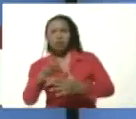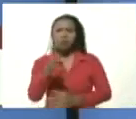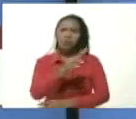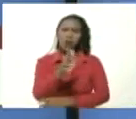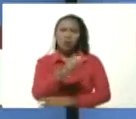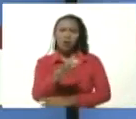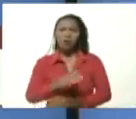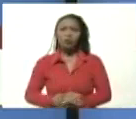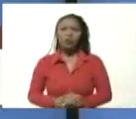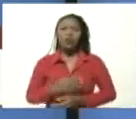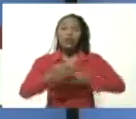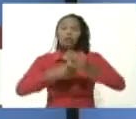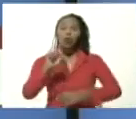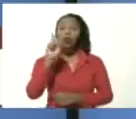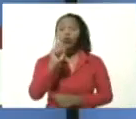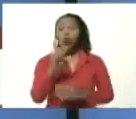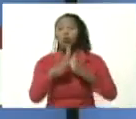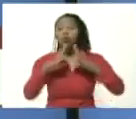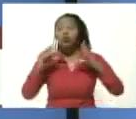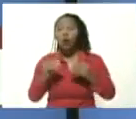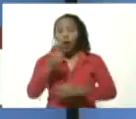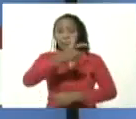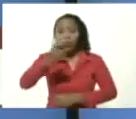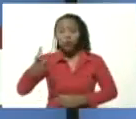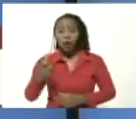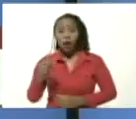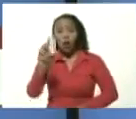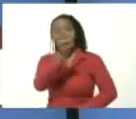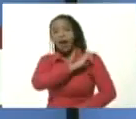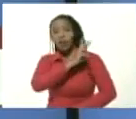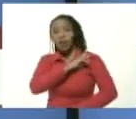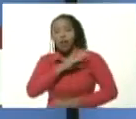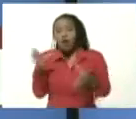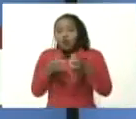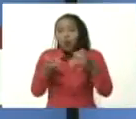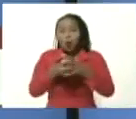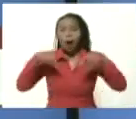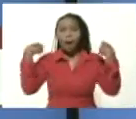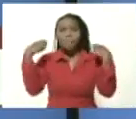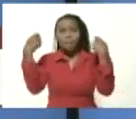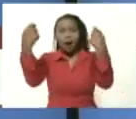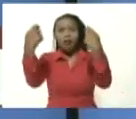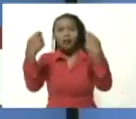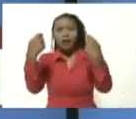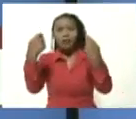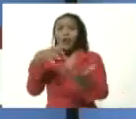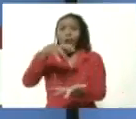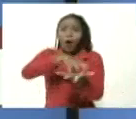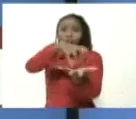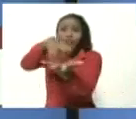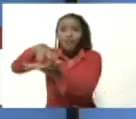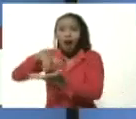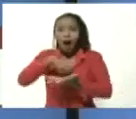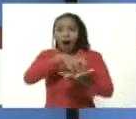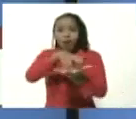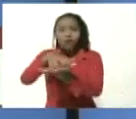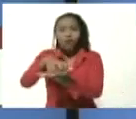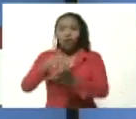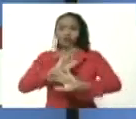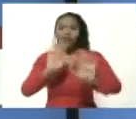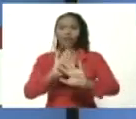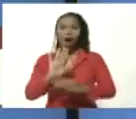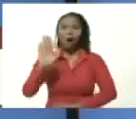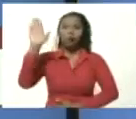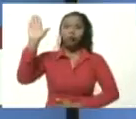¿verdad? Hicimos uno con todos los candidatos, los jefes de los comandos de campaña estadales, ya